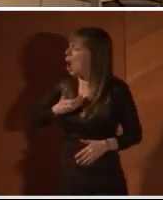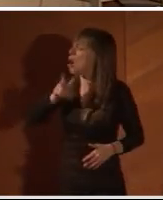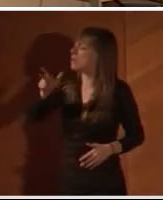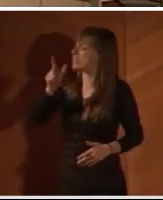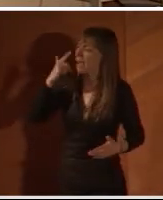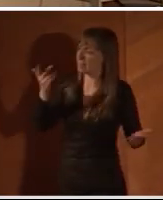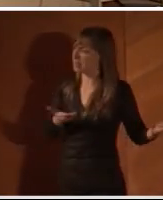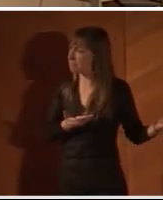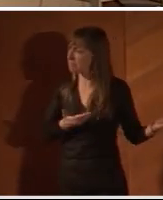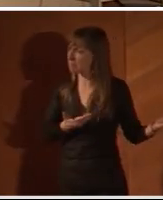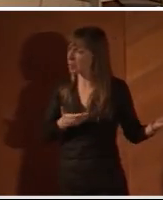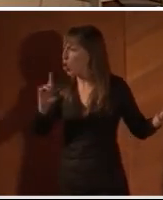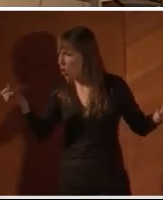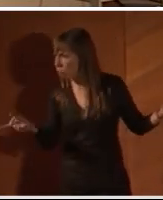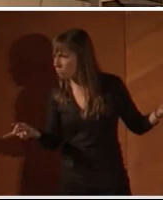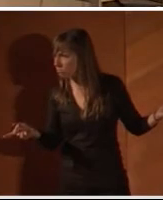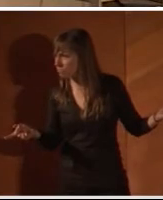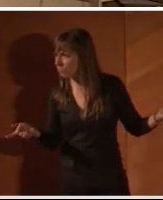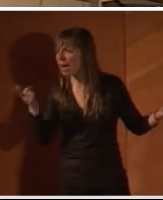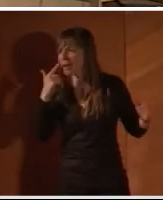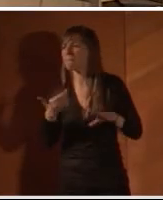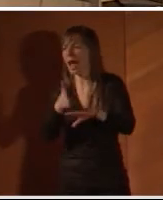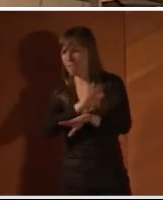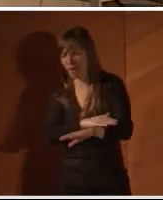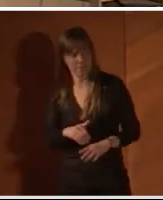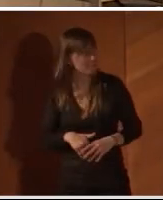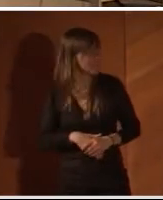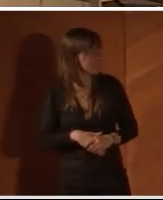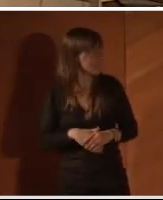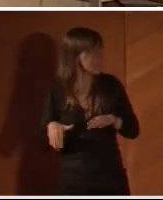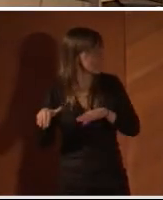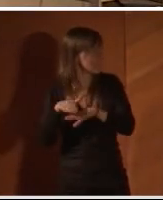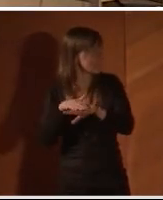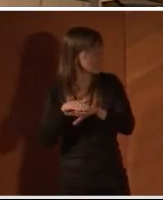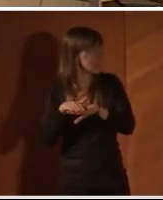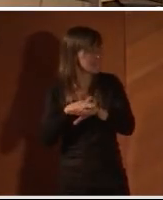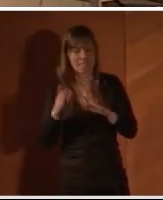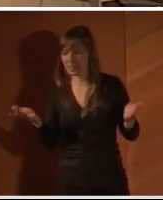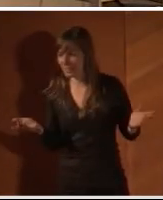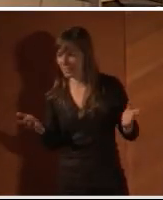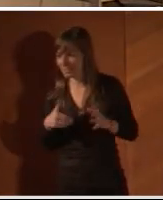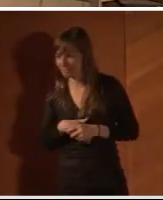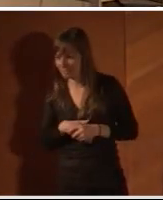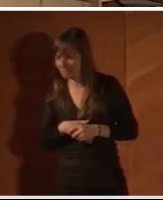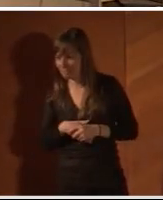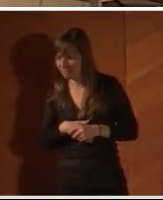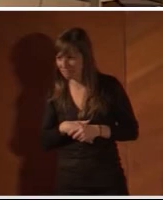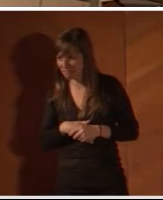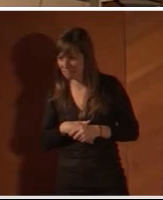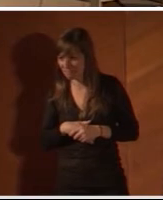y... No, vamos con Palma. Discúlpame, que me he olvidado de ti.